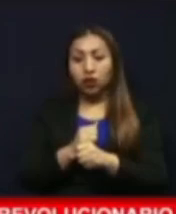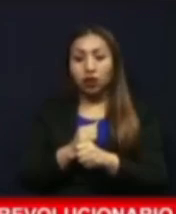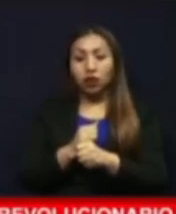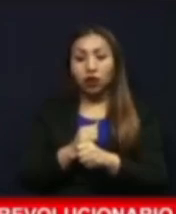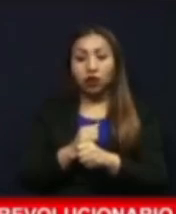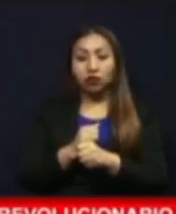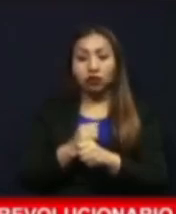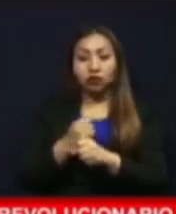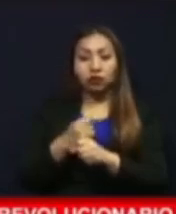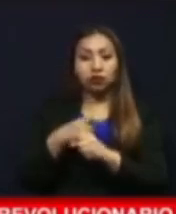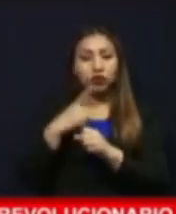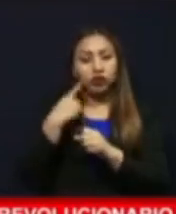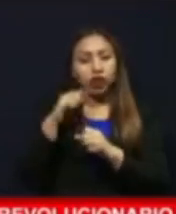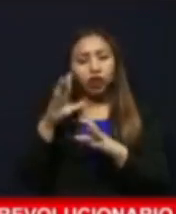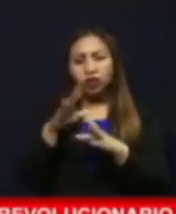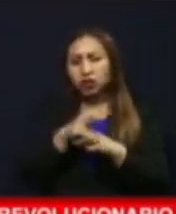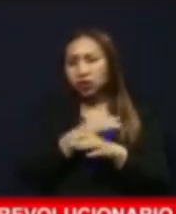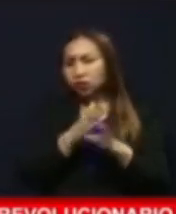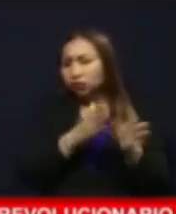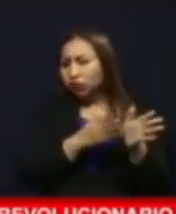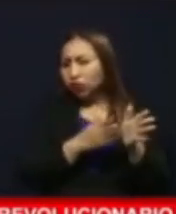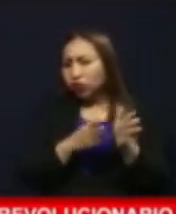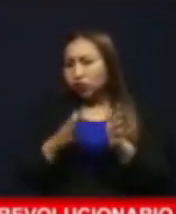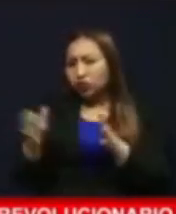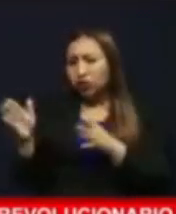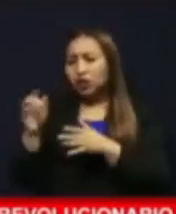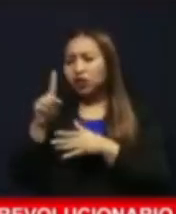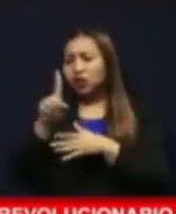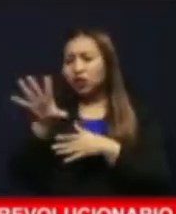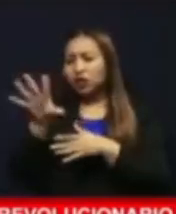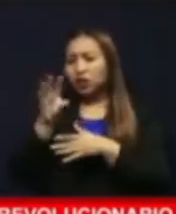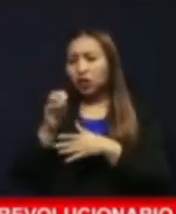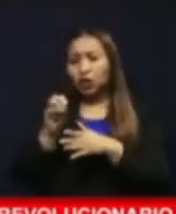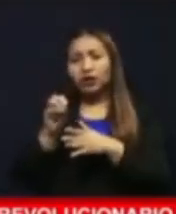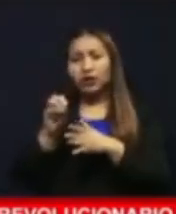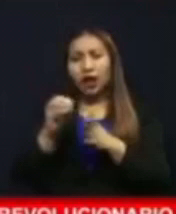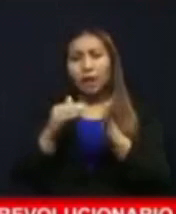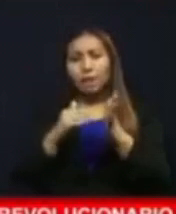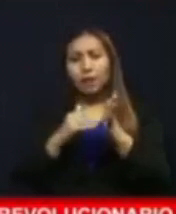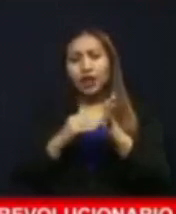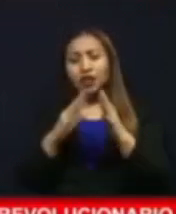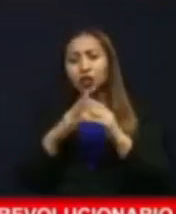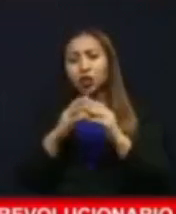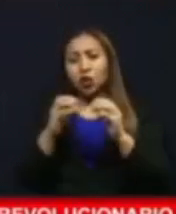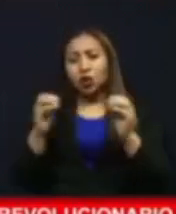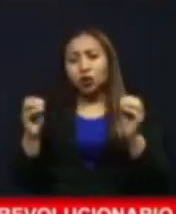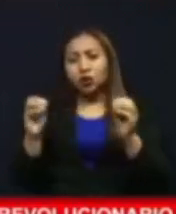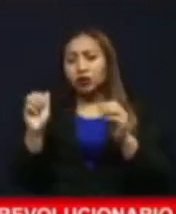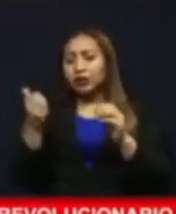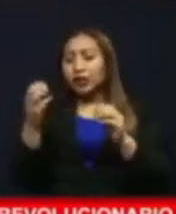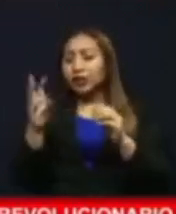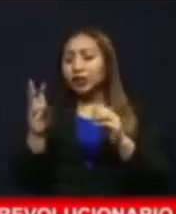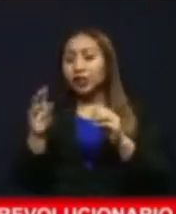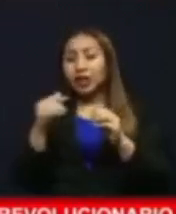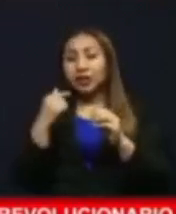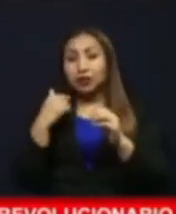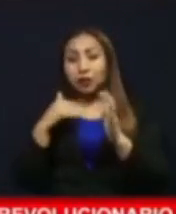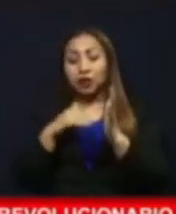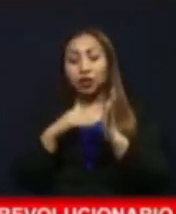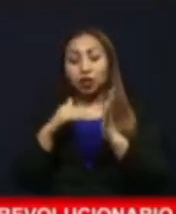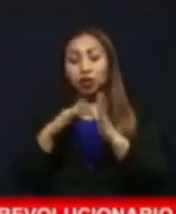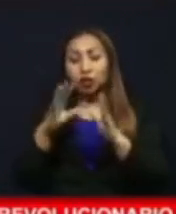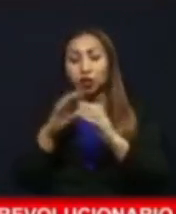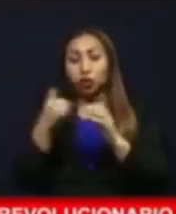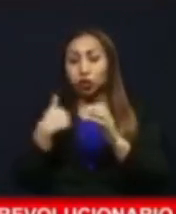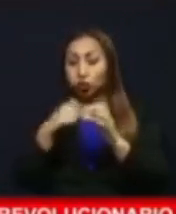dólares aquí estamos hablando de 16 millones de dólares y el señor myers y lo implementó digan ustedes